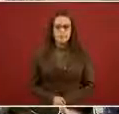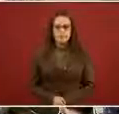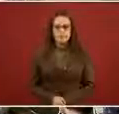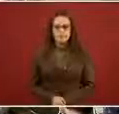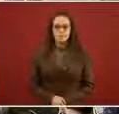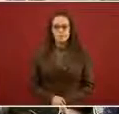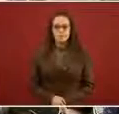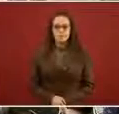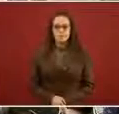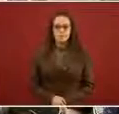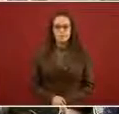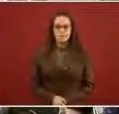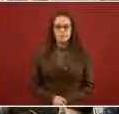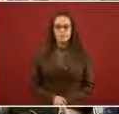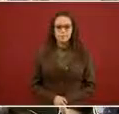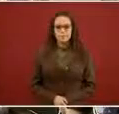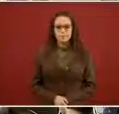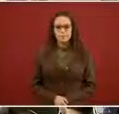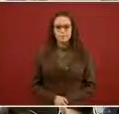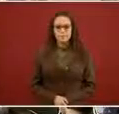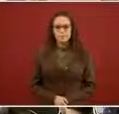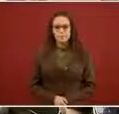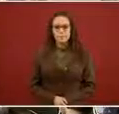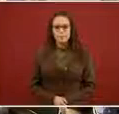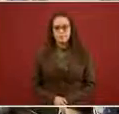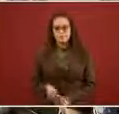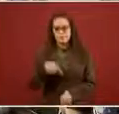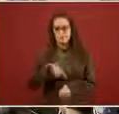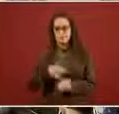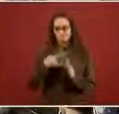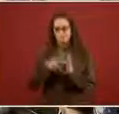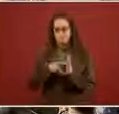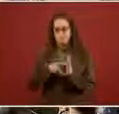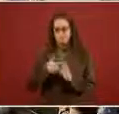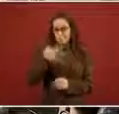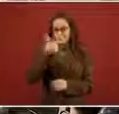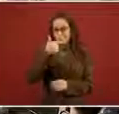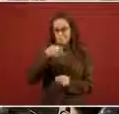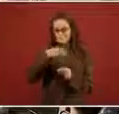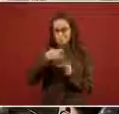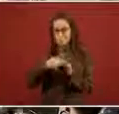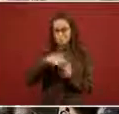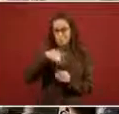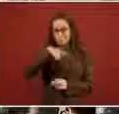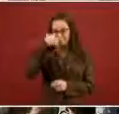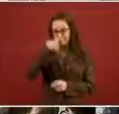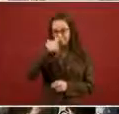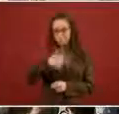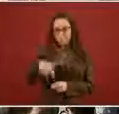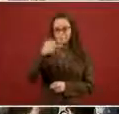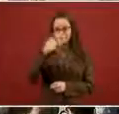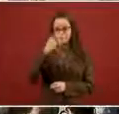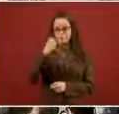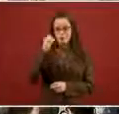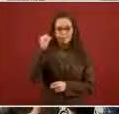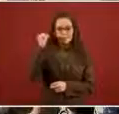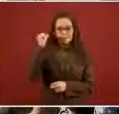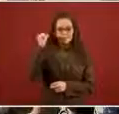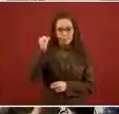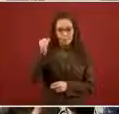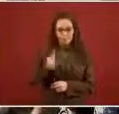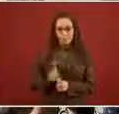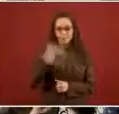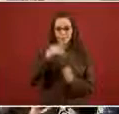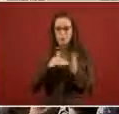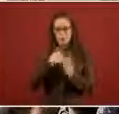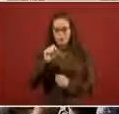Muy bien, pues son las 19 horas del lunes 13 de abril de 2020. Estamos en la Ciudad de